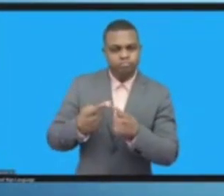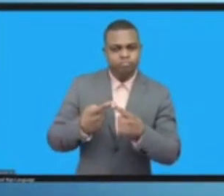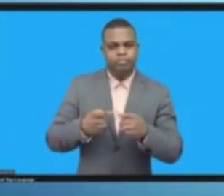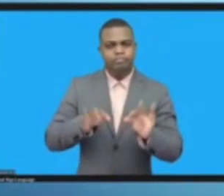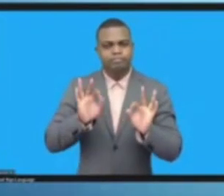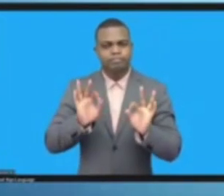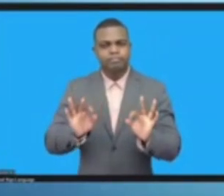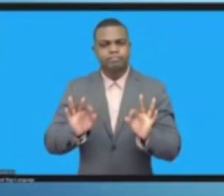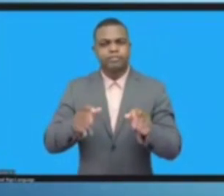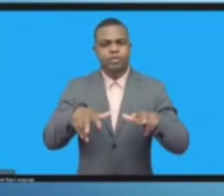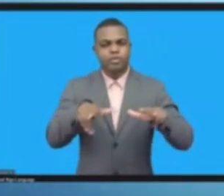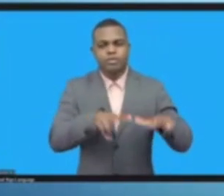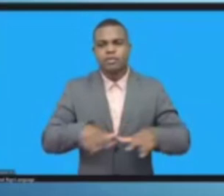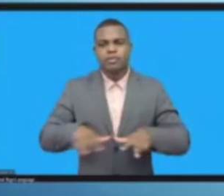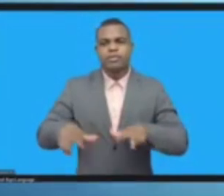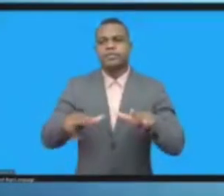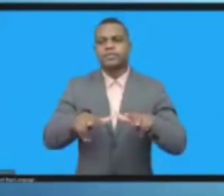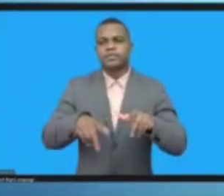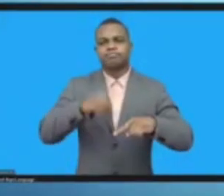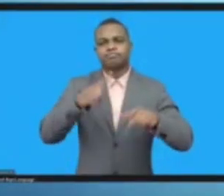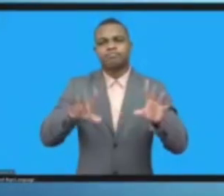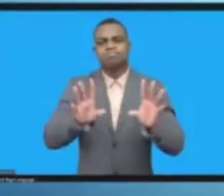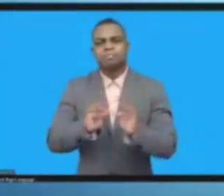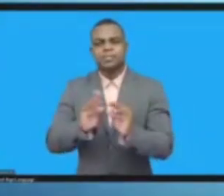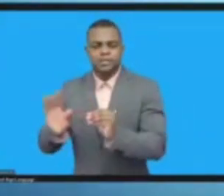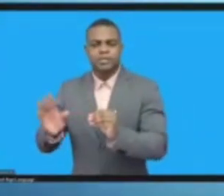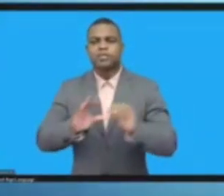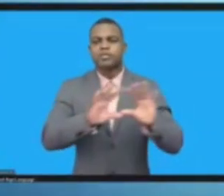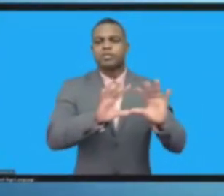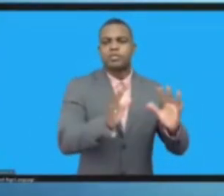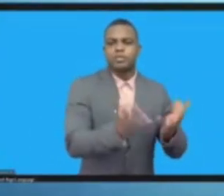inclusivo y hubo muchas personas muy bien representadas